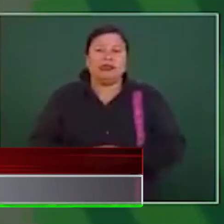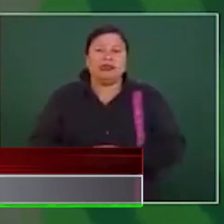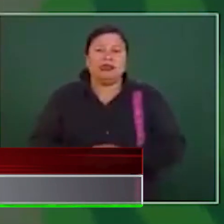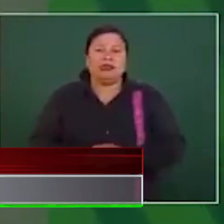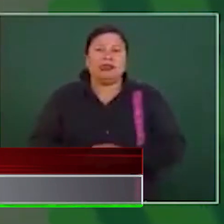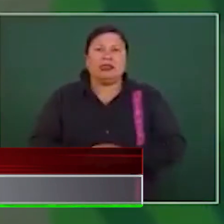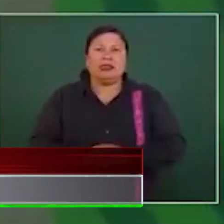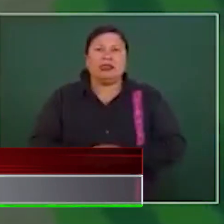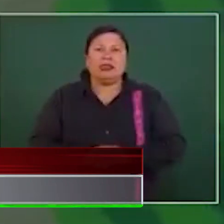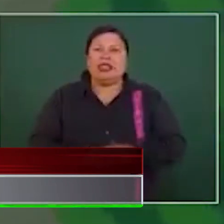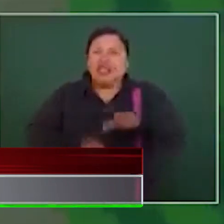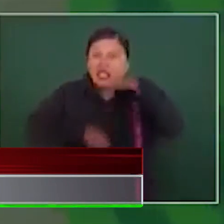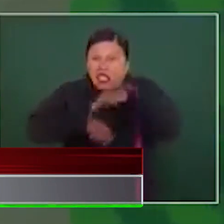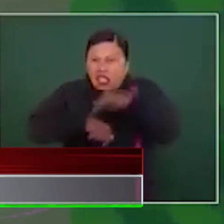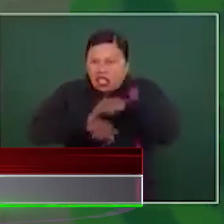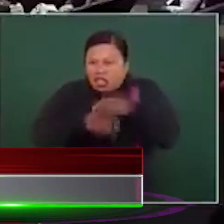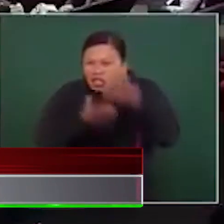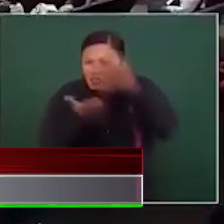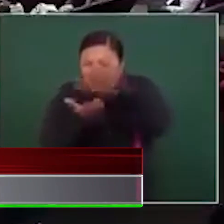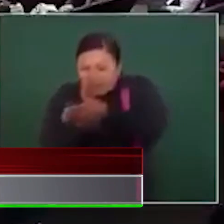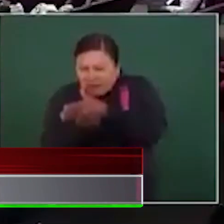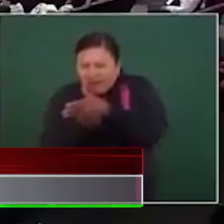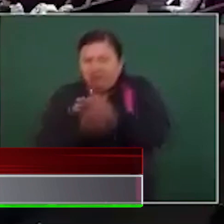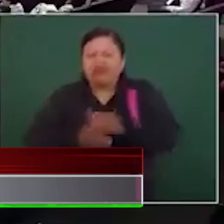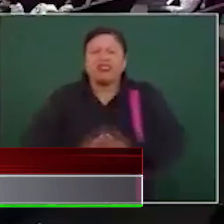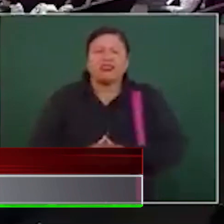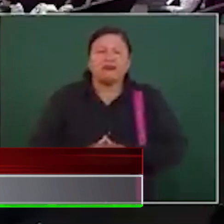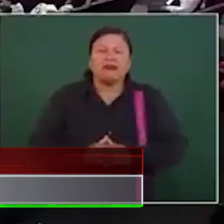Va uno con los médicos y